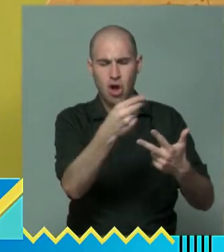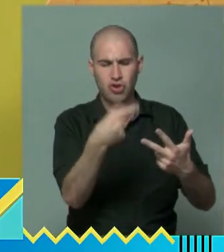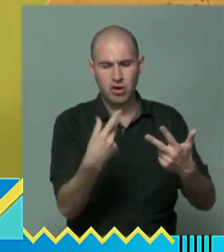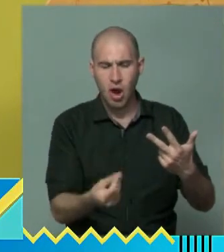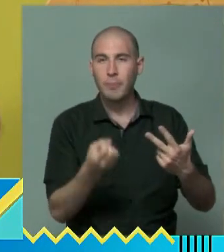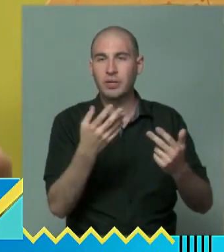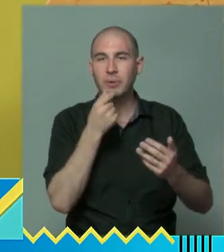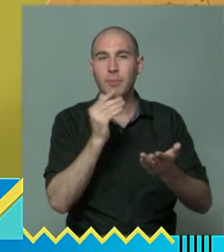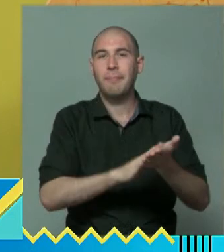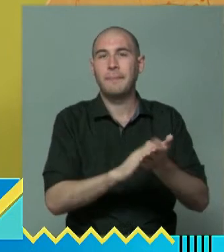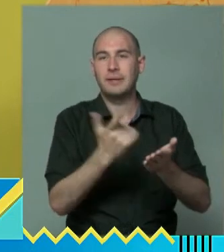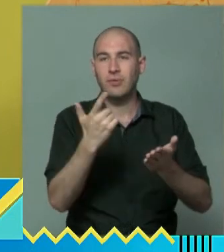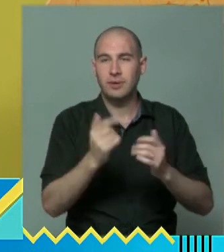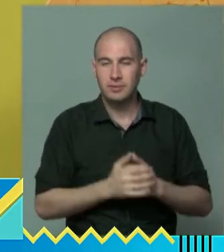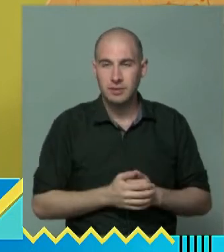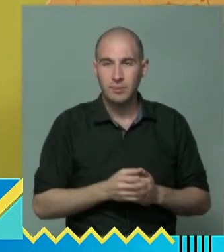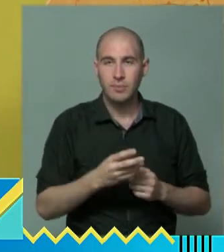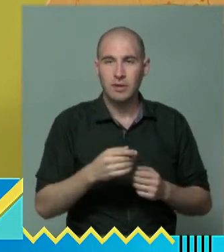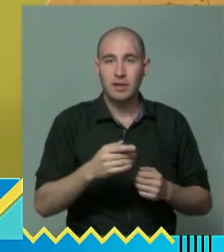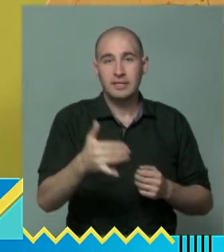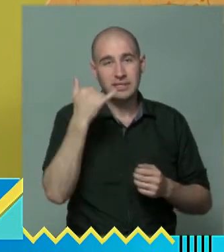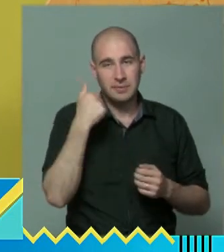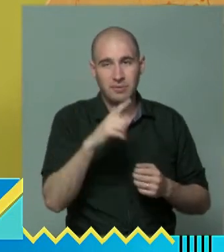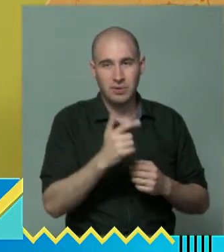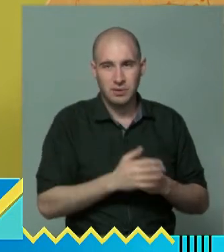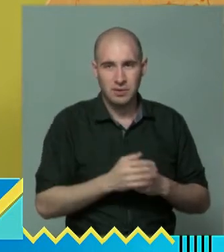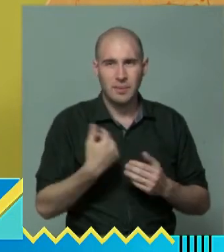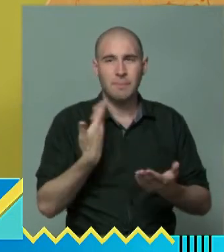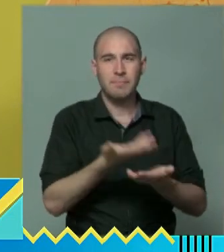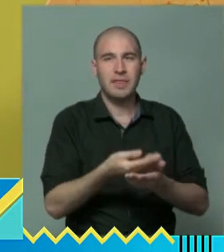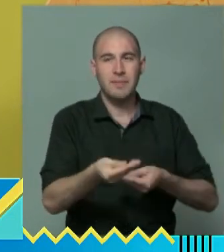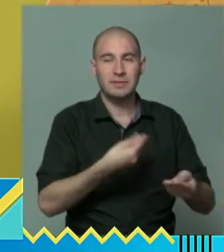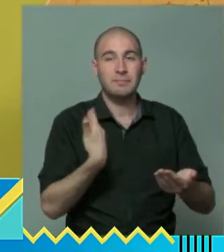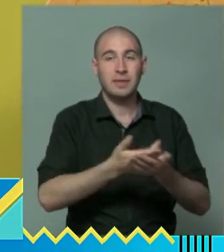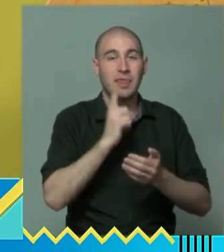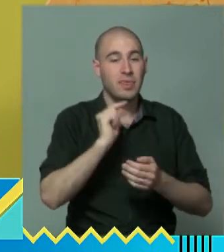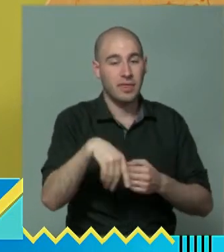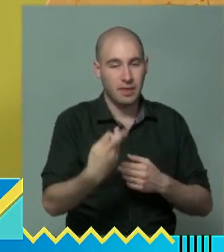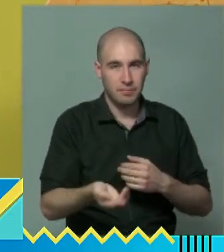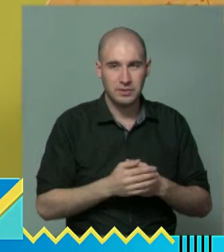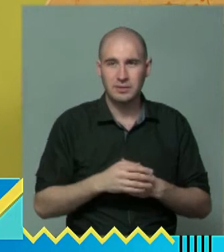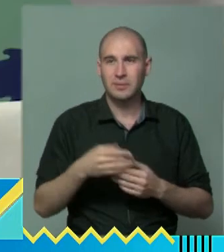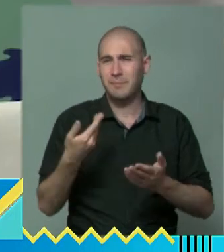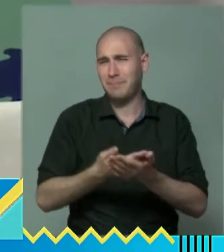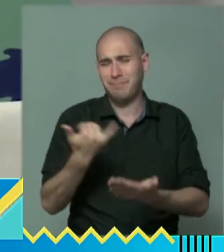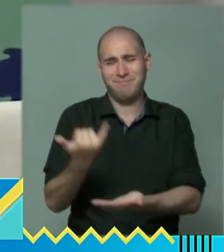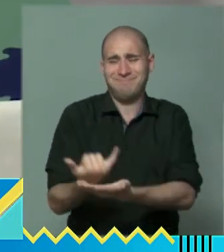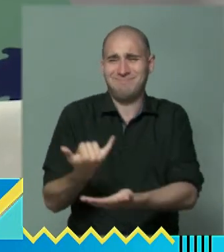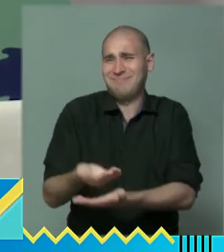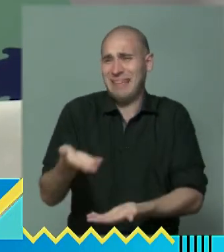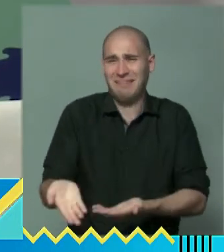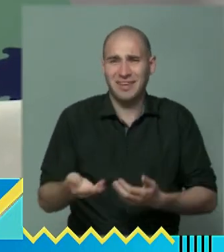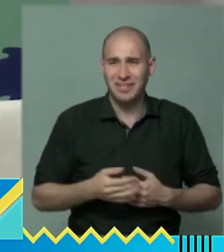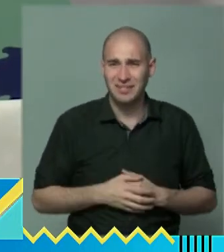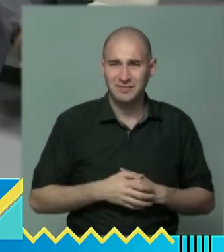tener un papel que Claro. por una llamada lo solicitan a la empresa y al día un siguiente lo requisito tienen. irrisorio que lo Claro. dejaba y por ahí.